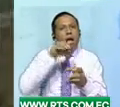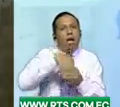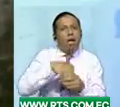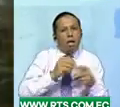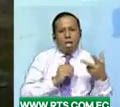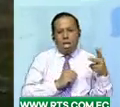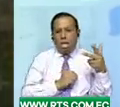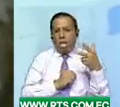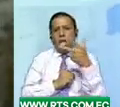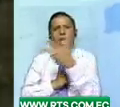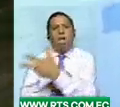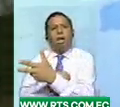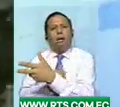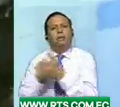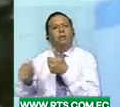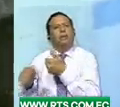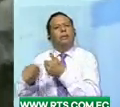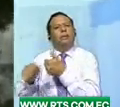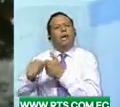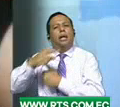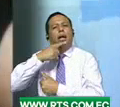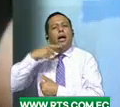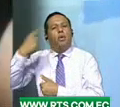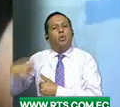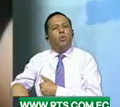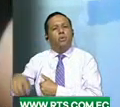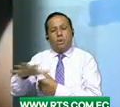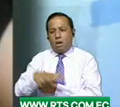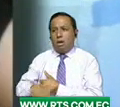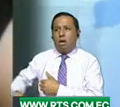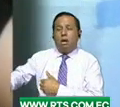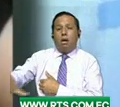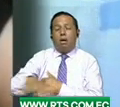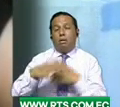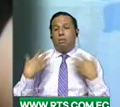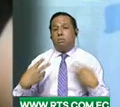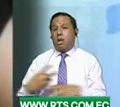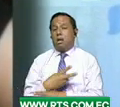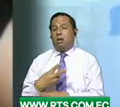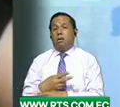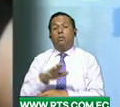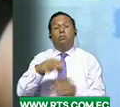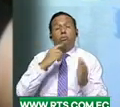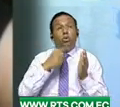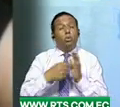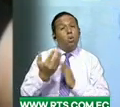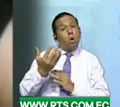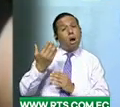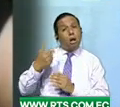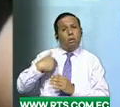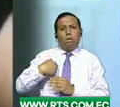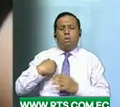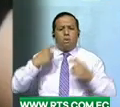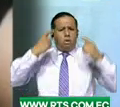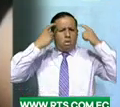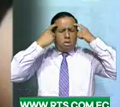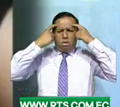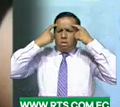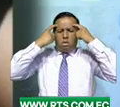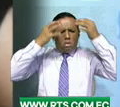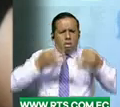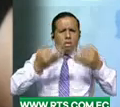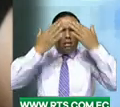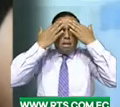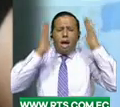mayor fuerza el conflicto armado. La verdad, ese día en particular, mi mente no estaba funcionando muy bien.